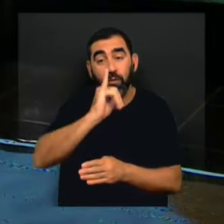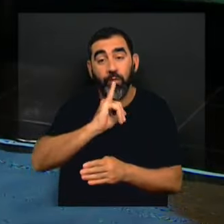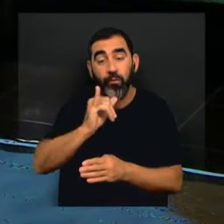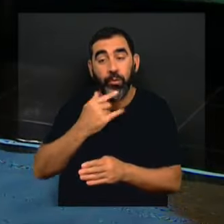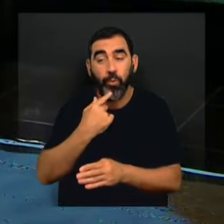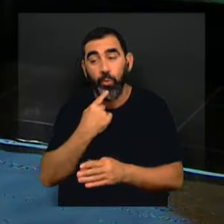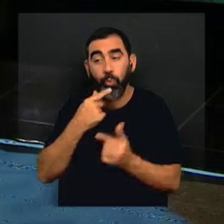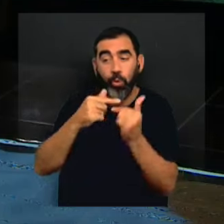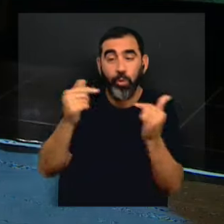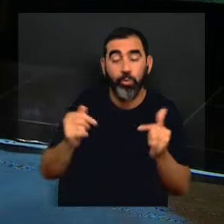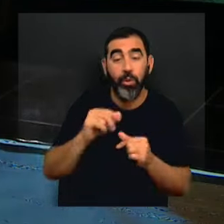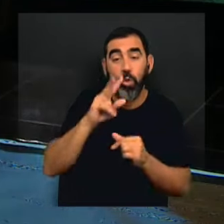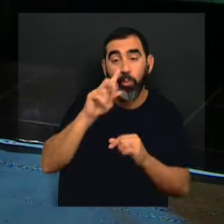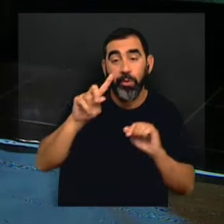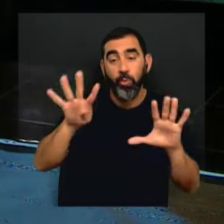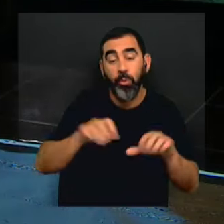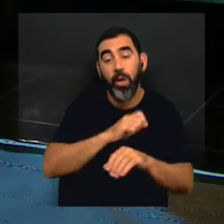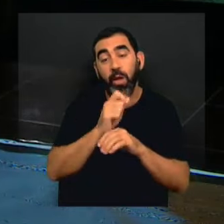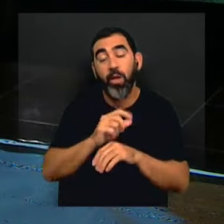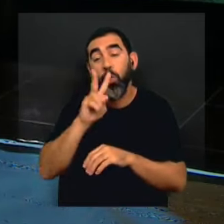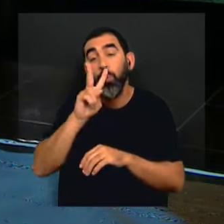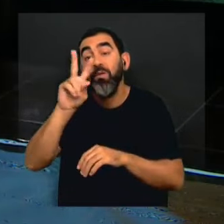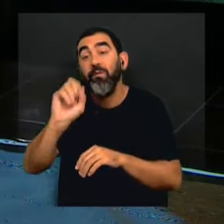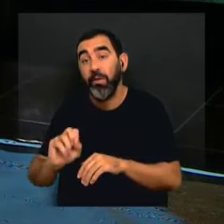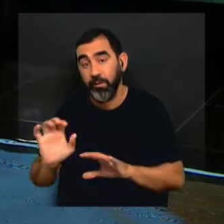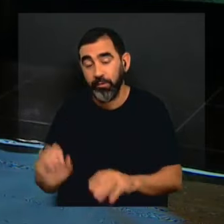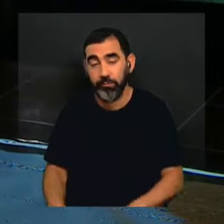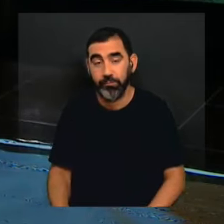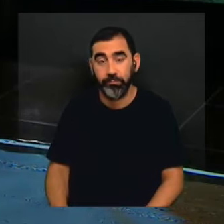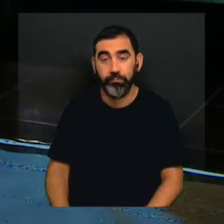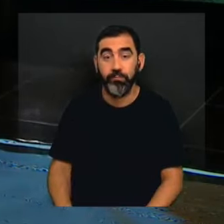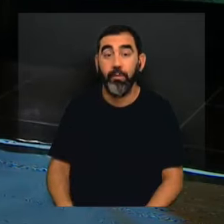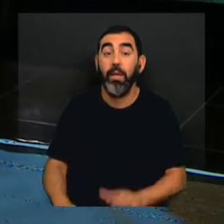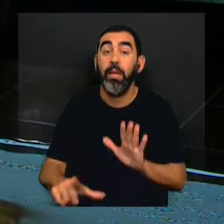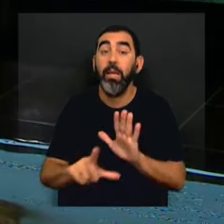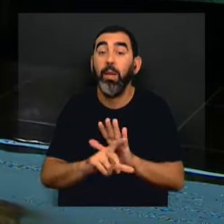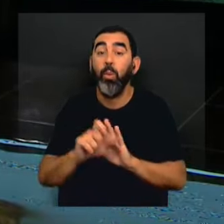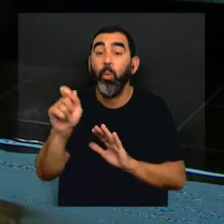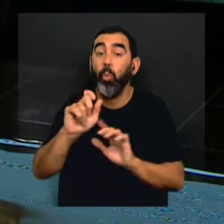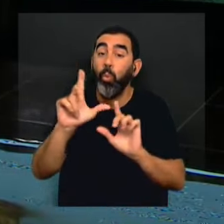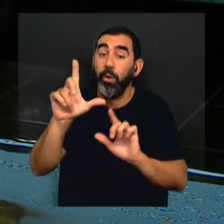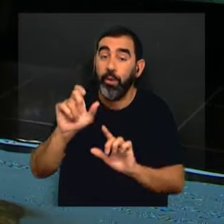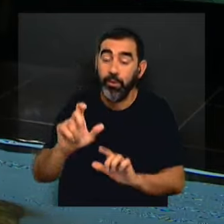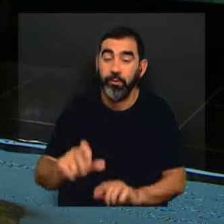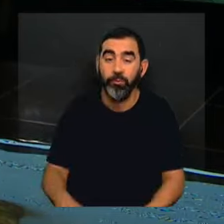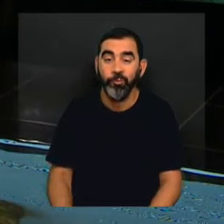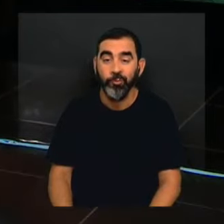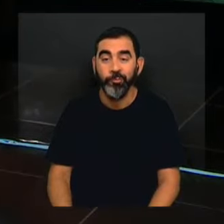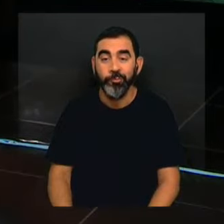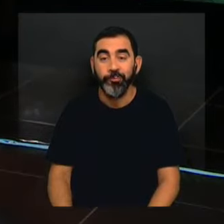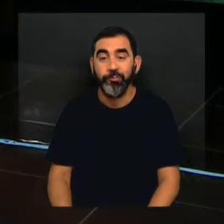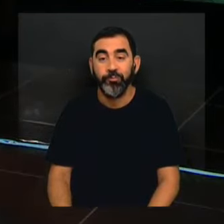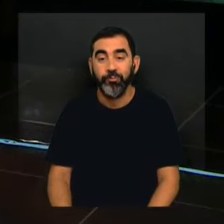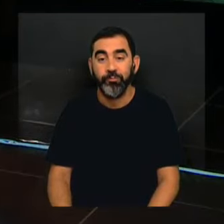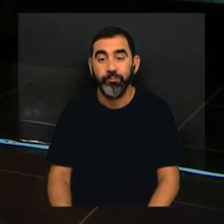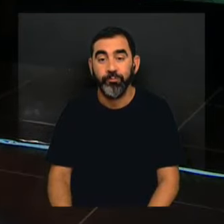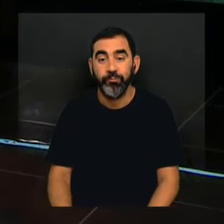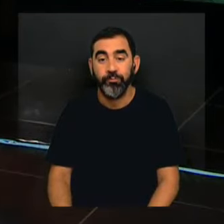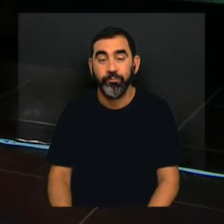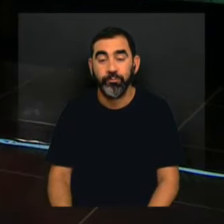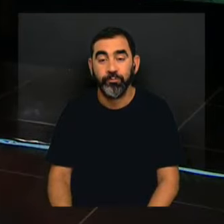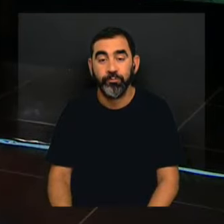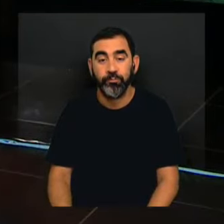sospechosas de 2019 a 2020 esto ley de Urgente consideración mediante Eh bueno que implicado en estos cambios eso lo destaca mucho